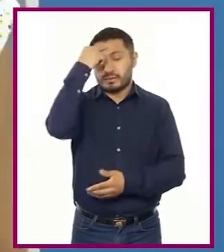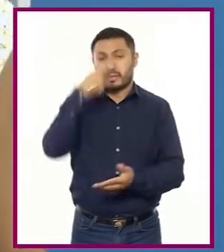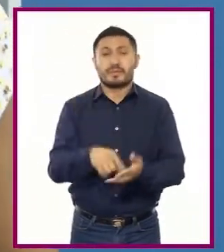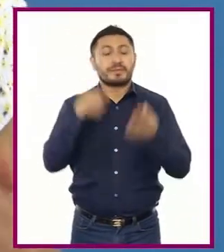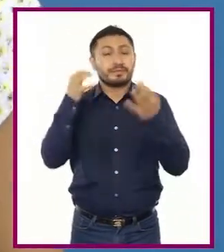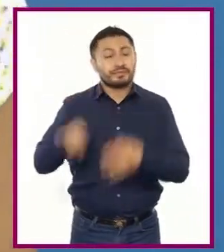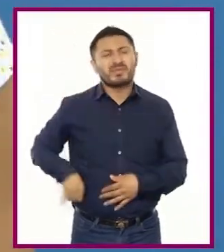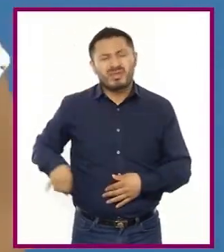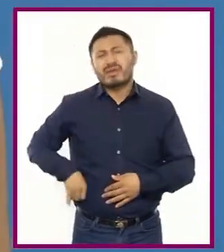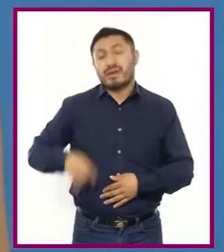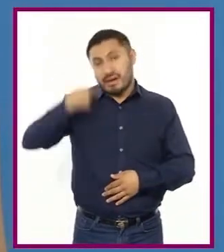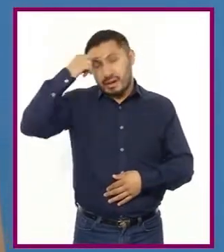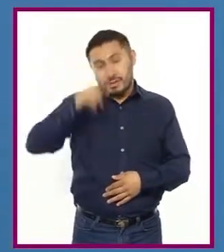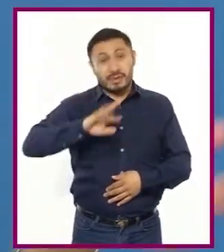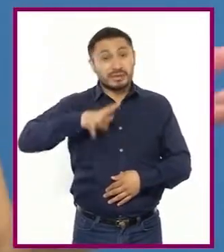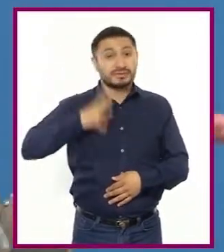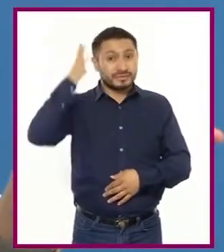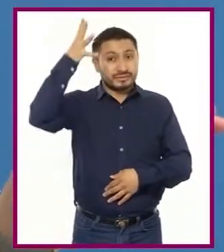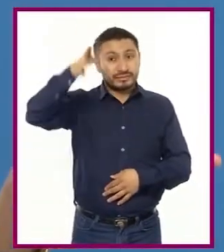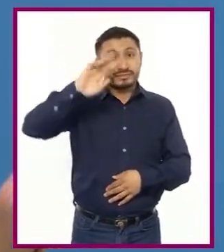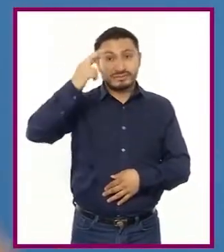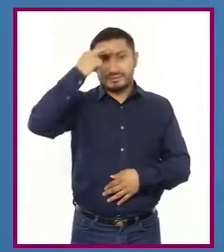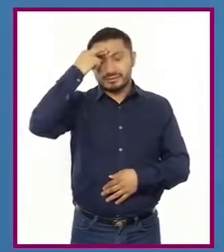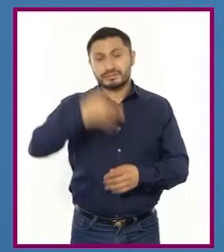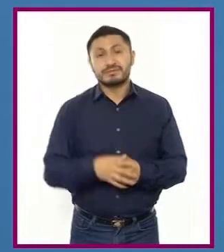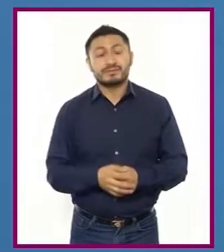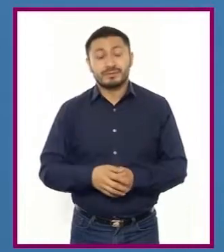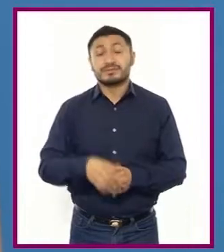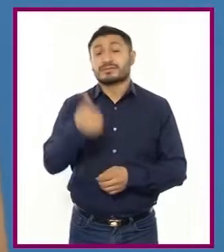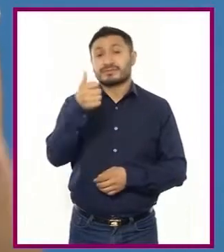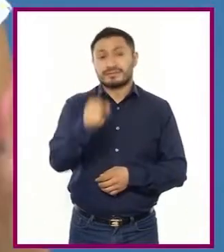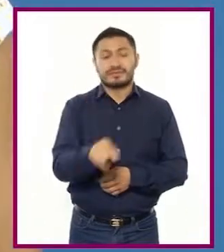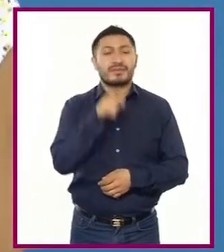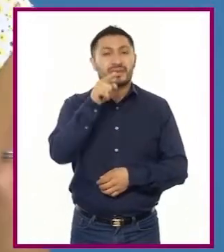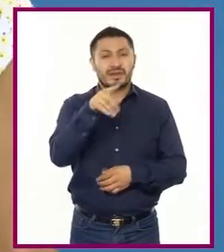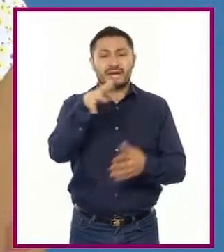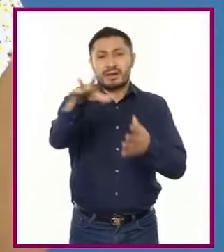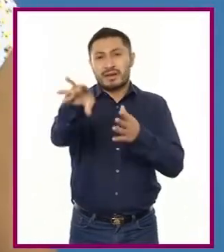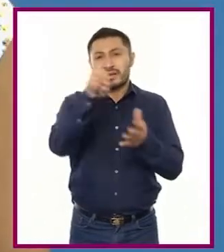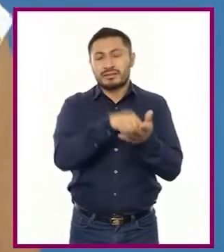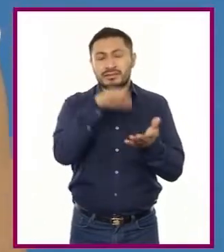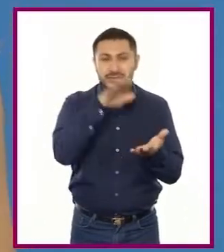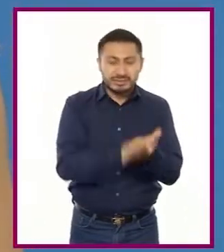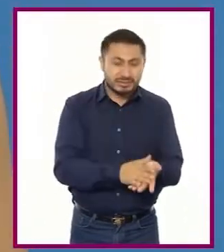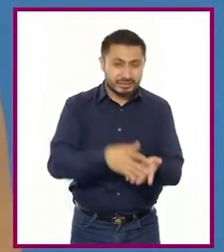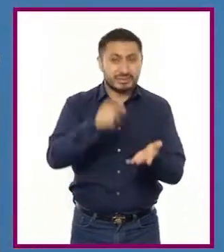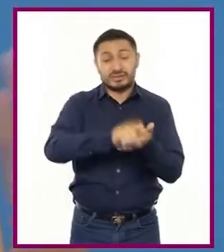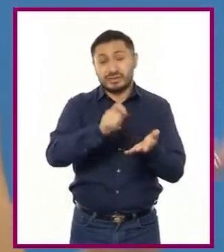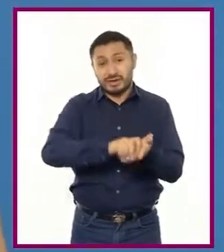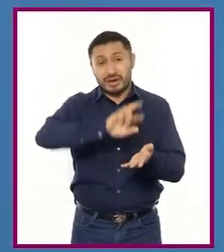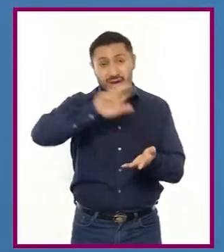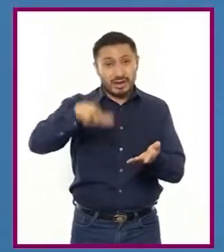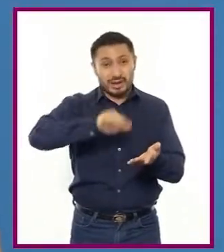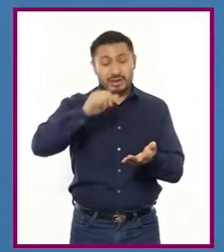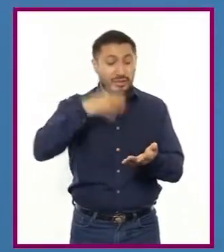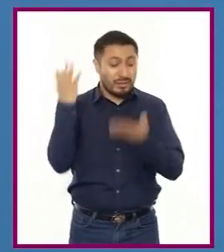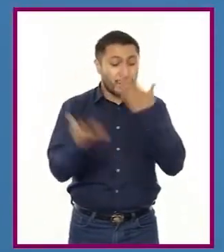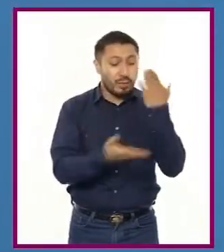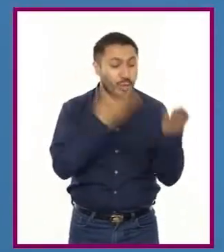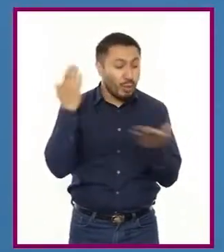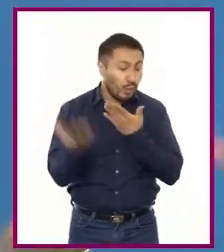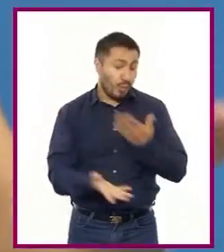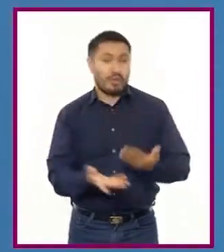poder recuperarlo en otro momento. De esa manera podrán aplicarlo en su día a día con su familia, sus